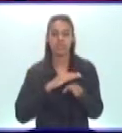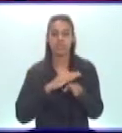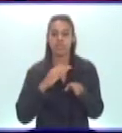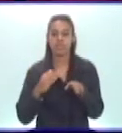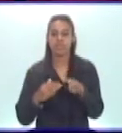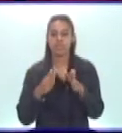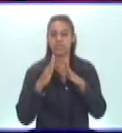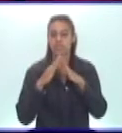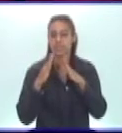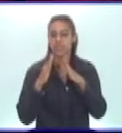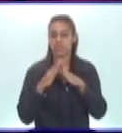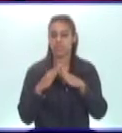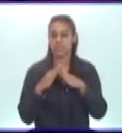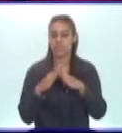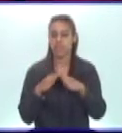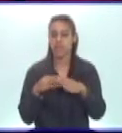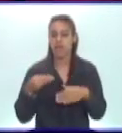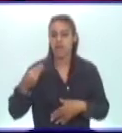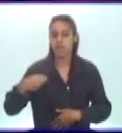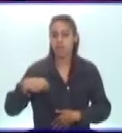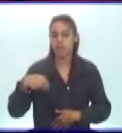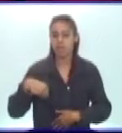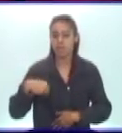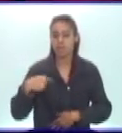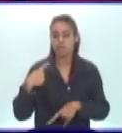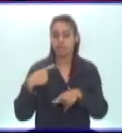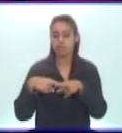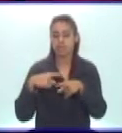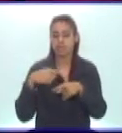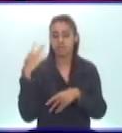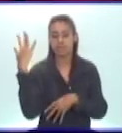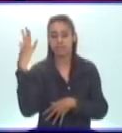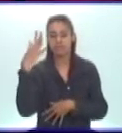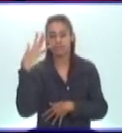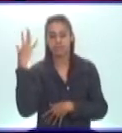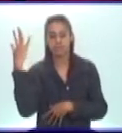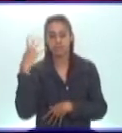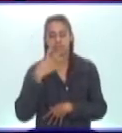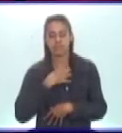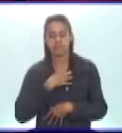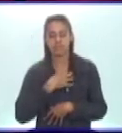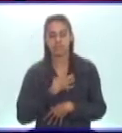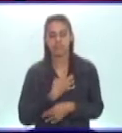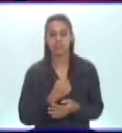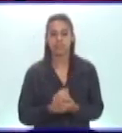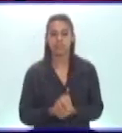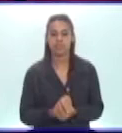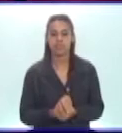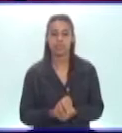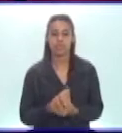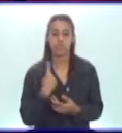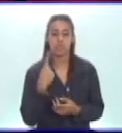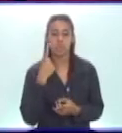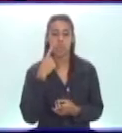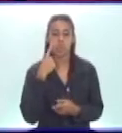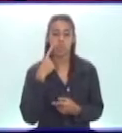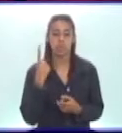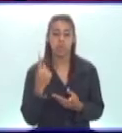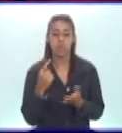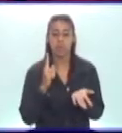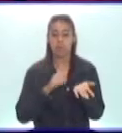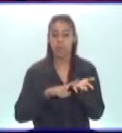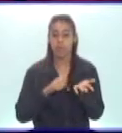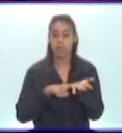el hogar, aprovechando los recursos naturales que tenemos. Nosotros conocemos que nuestros